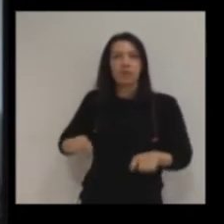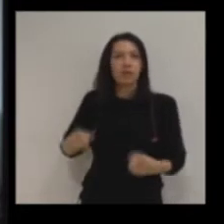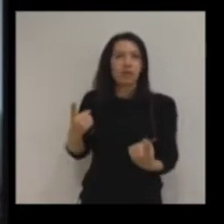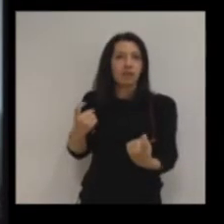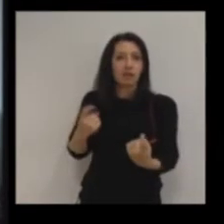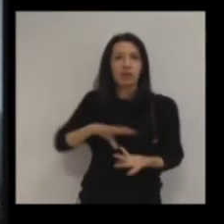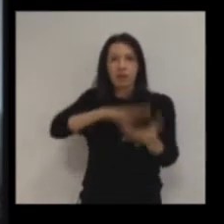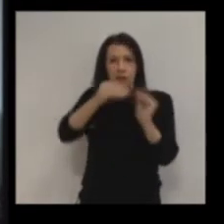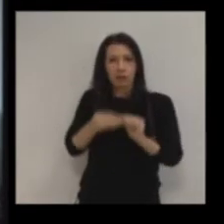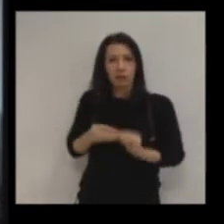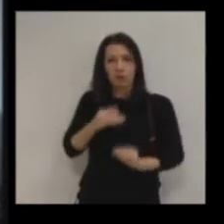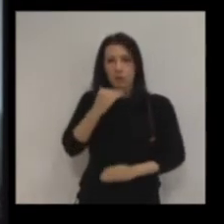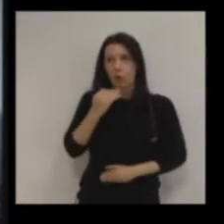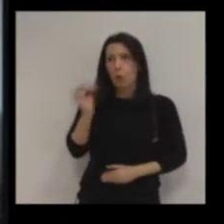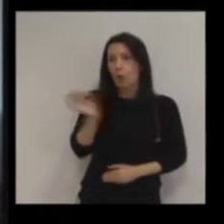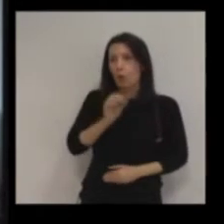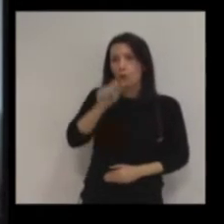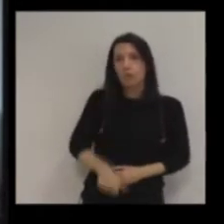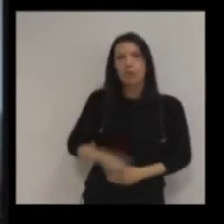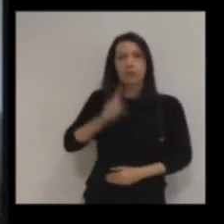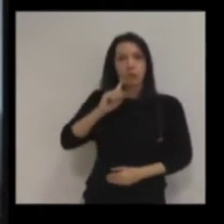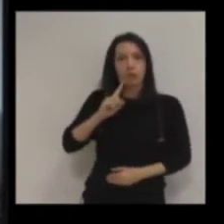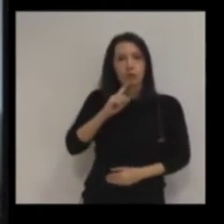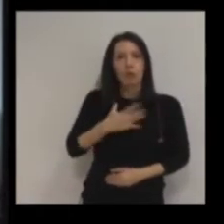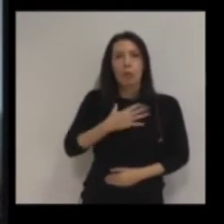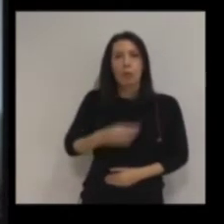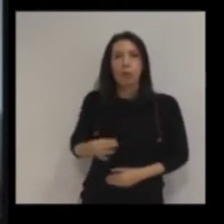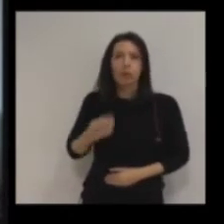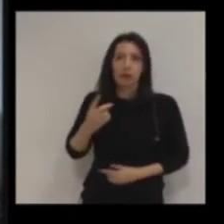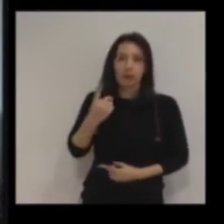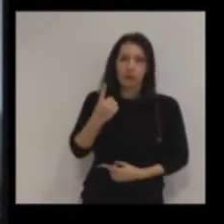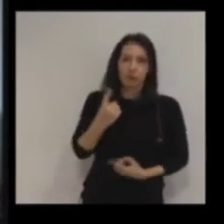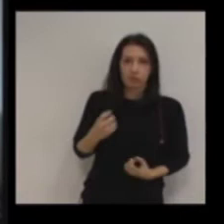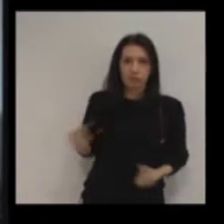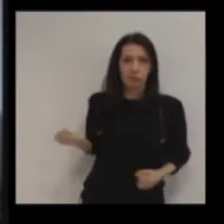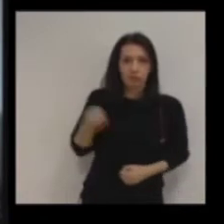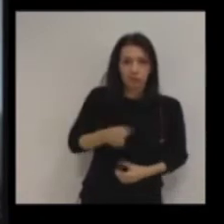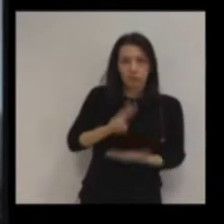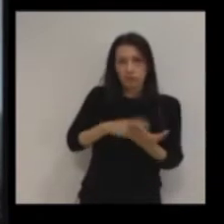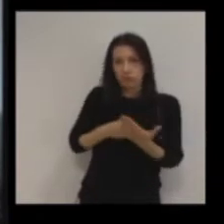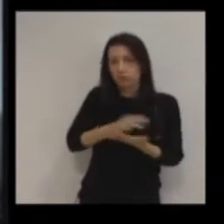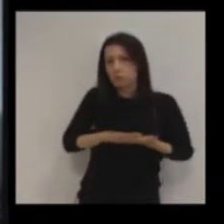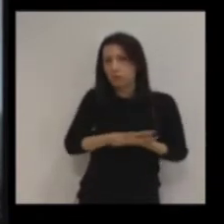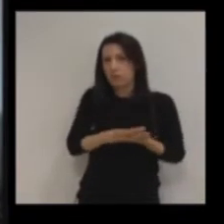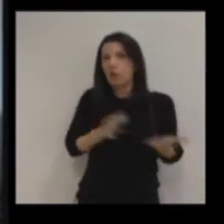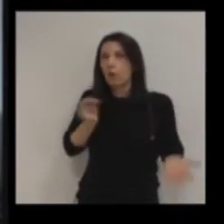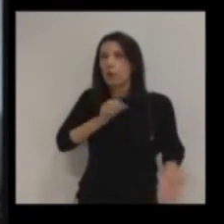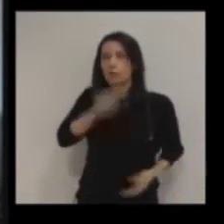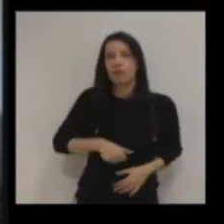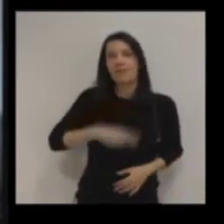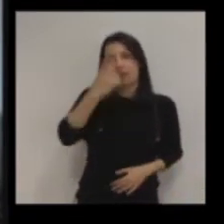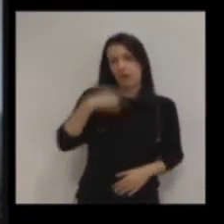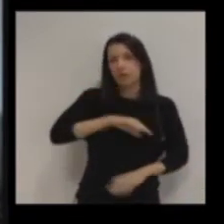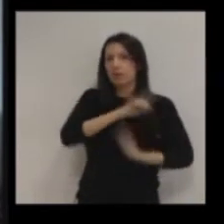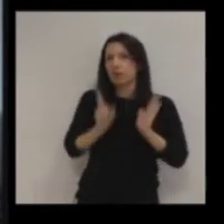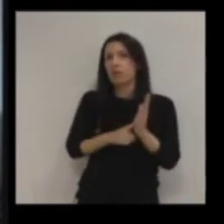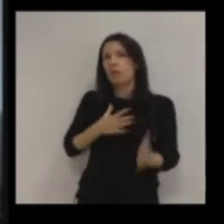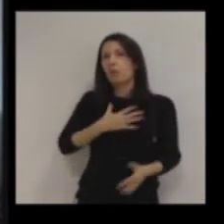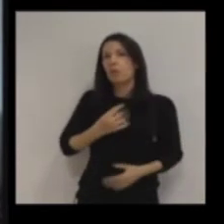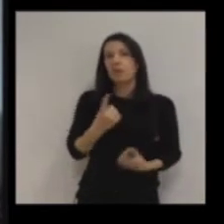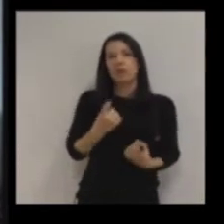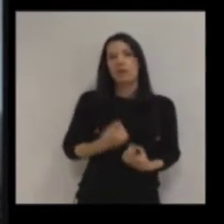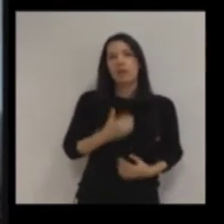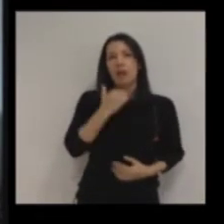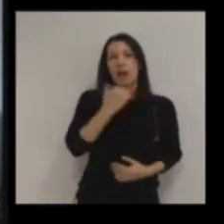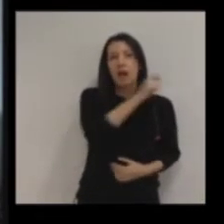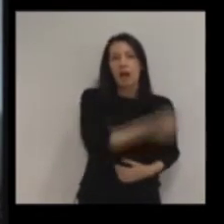esa adaptación, o una persona sorda puede necesitar un intérprete de lengua de signos, o una persona ciega puede necesitar que alguien le